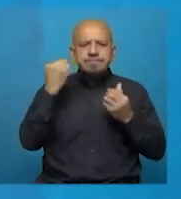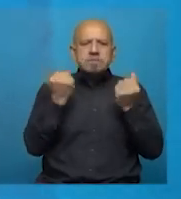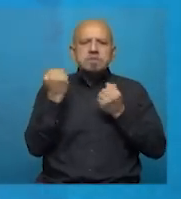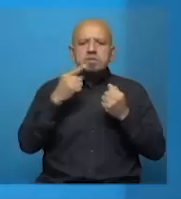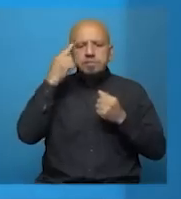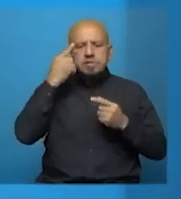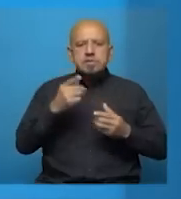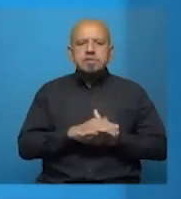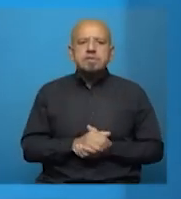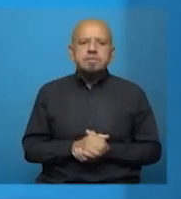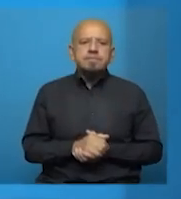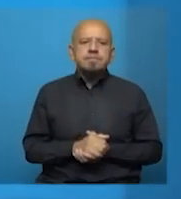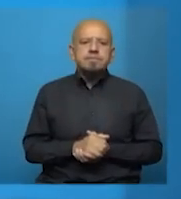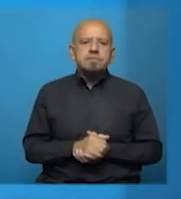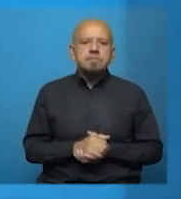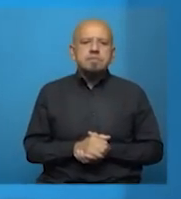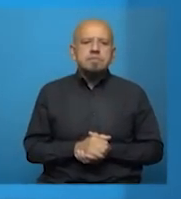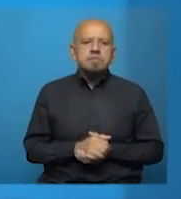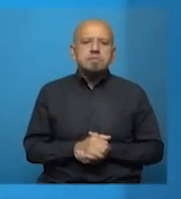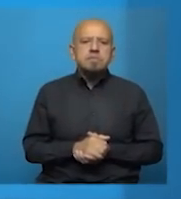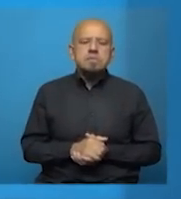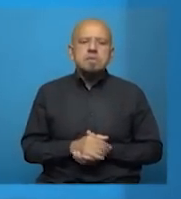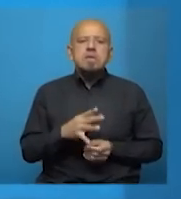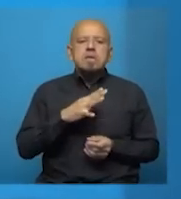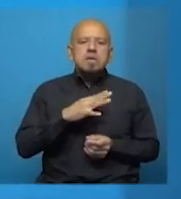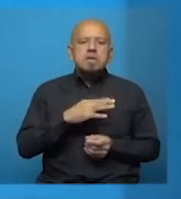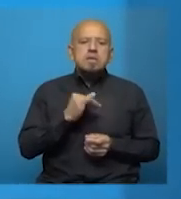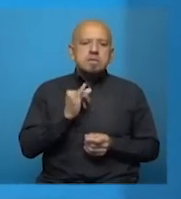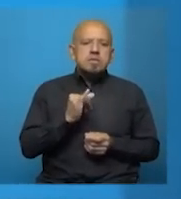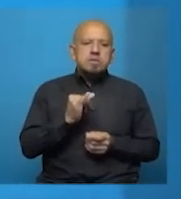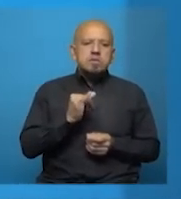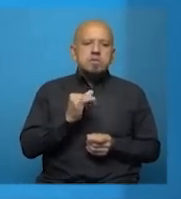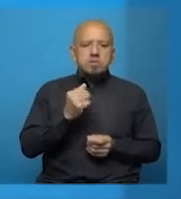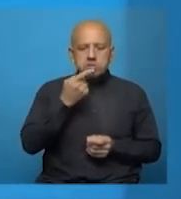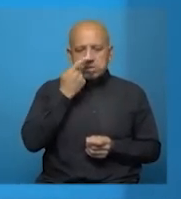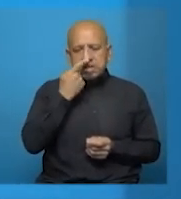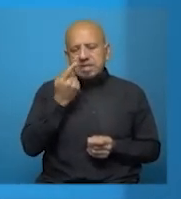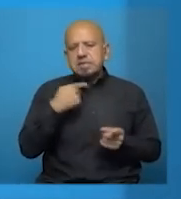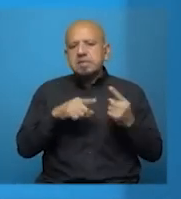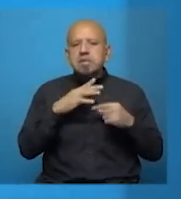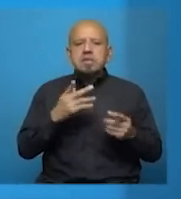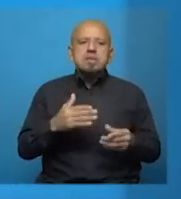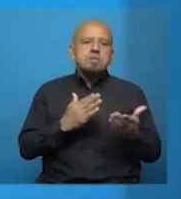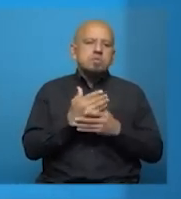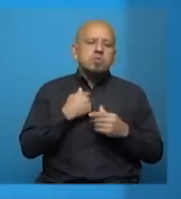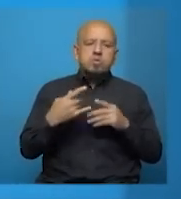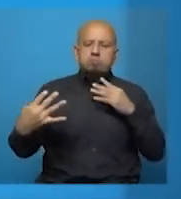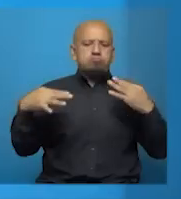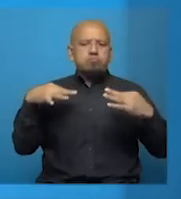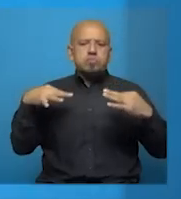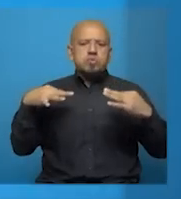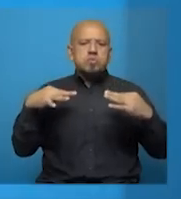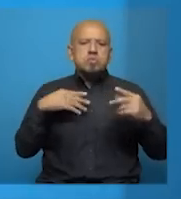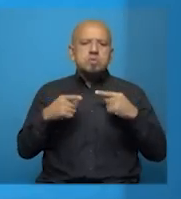tema? Primero, hay un interés deliberado de ponernos como que nos oponemos a todos. Y si